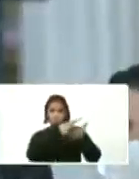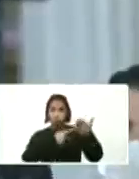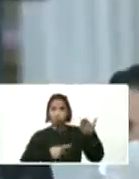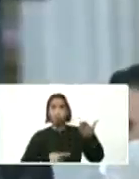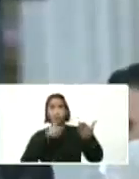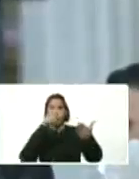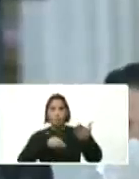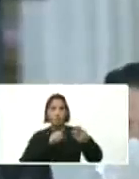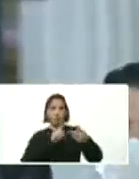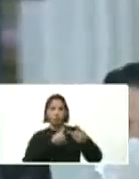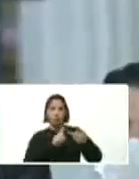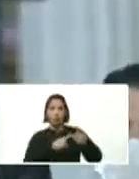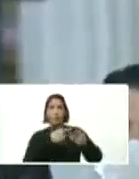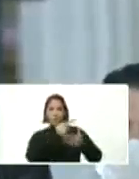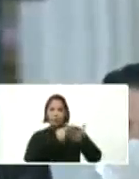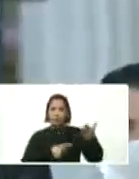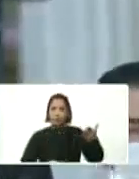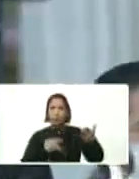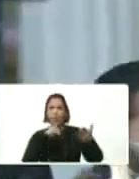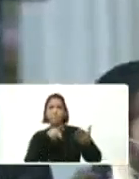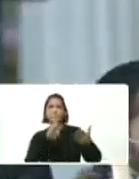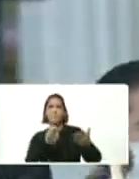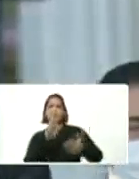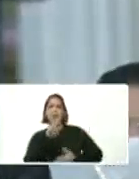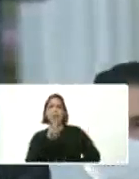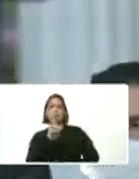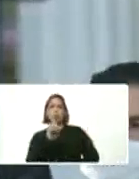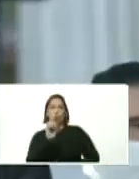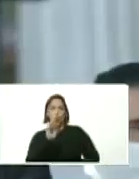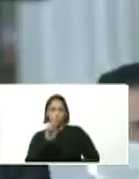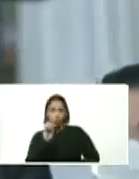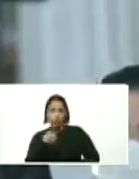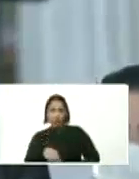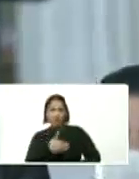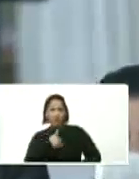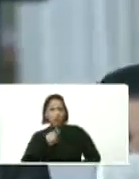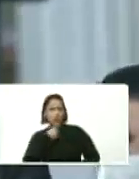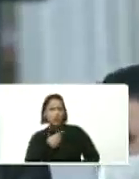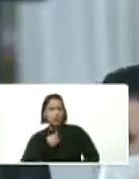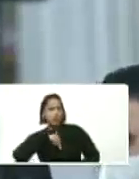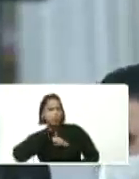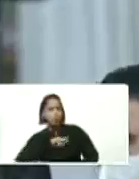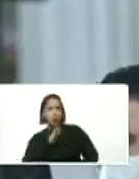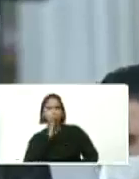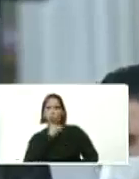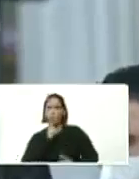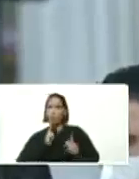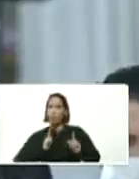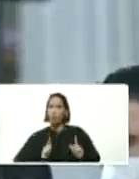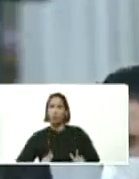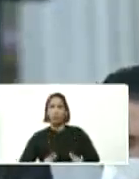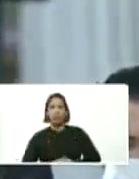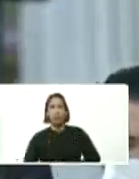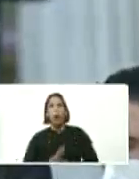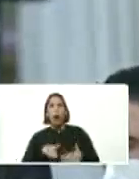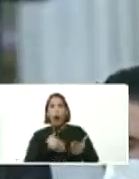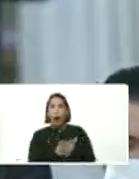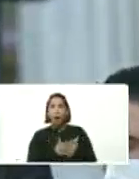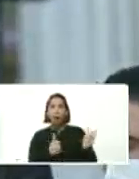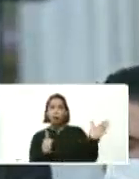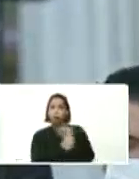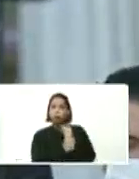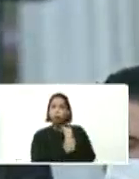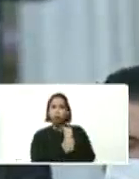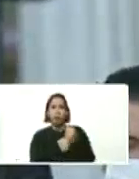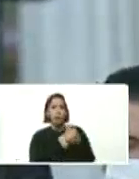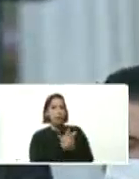presentación de Pedro Carvajalino. Lo que quiero decir es que nosotros no descansaremos hasta conseguir